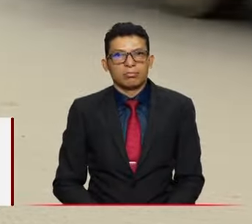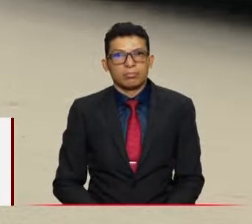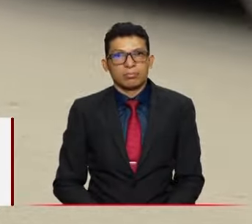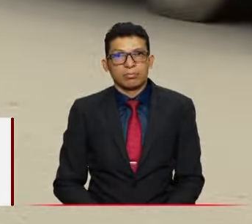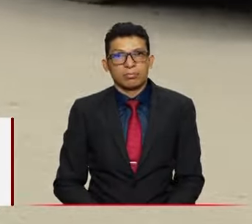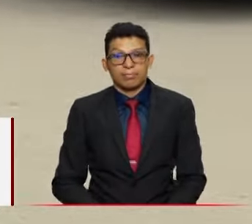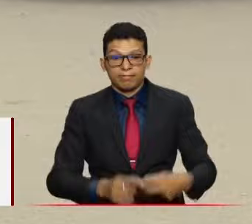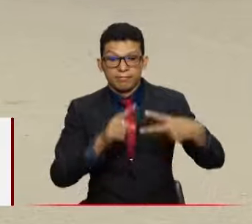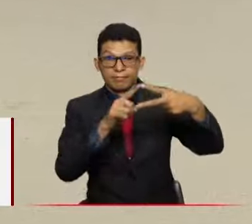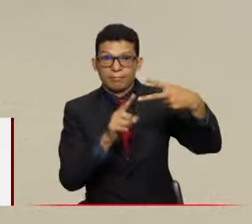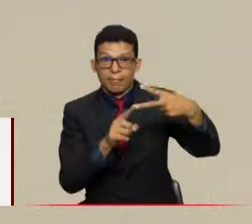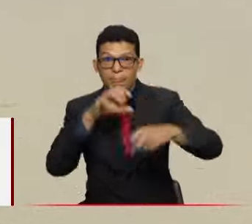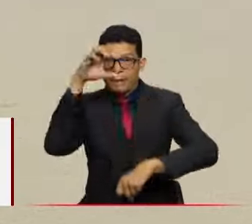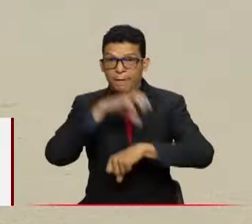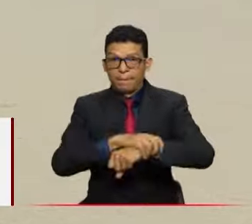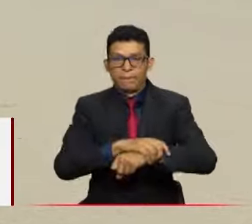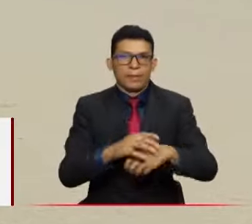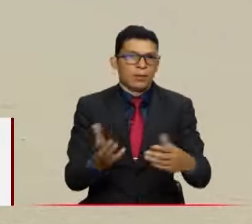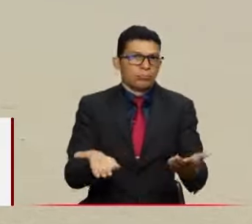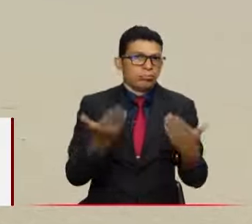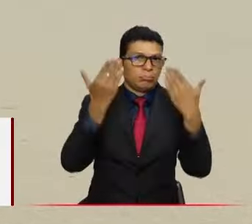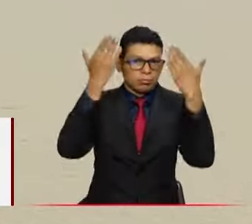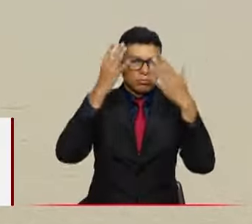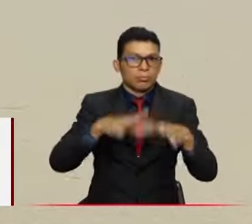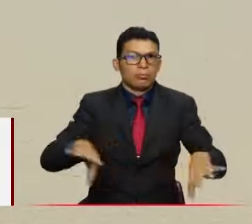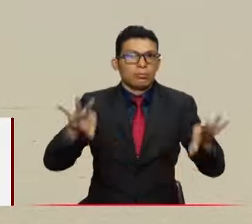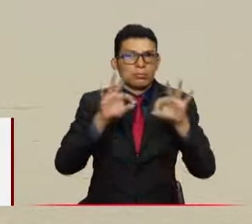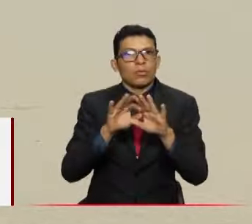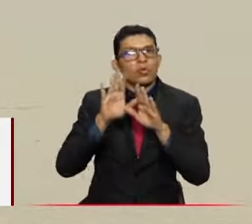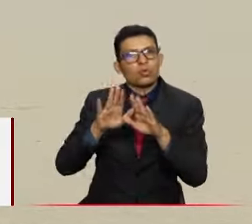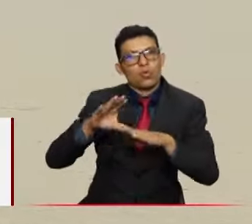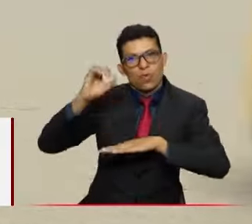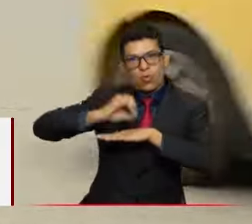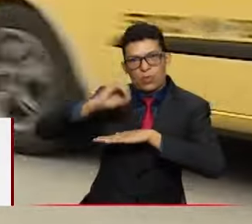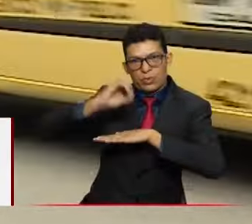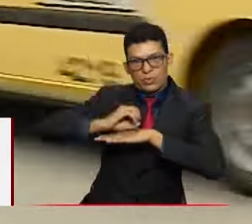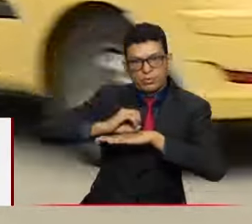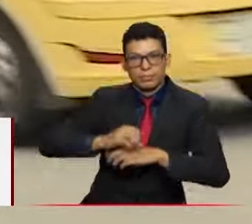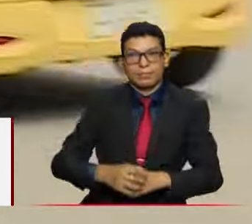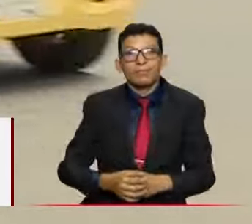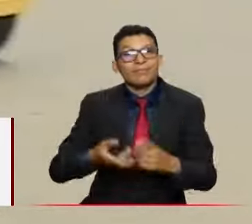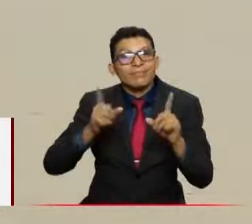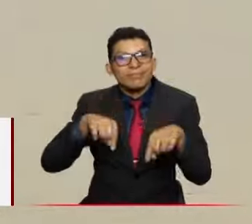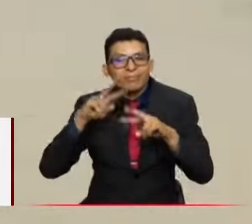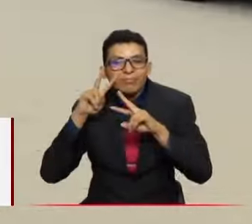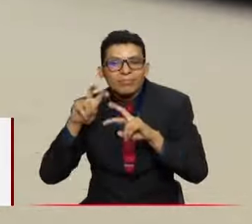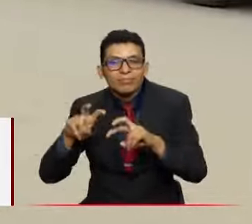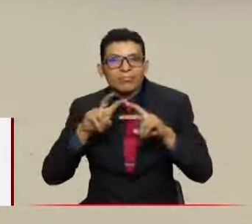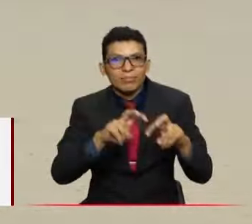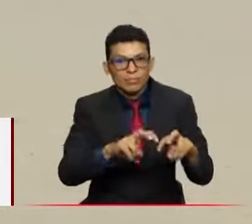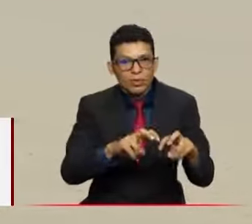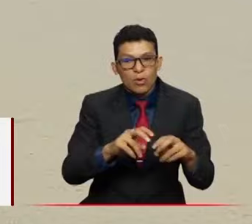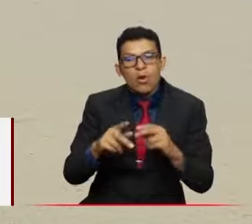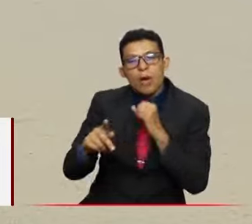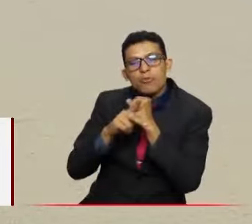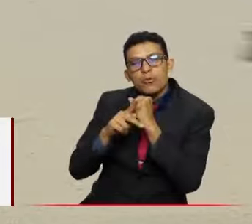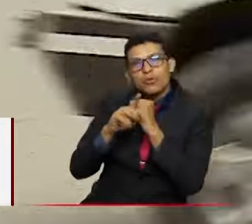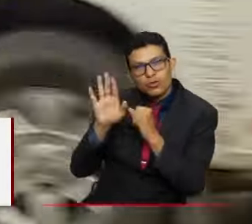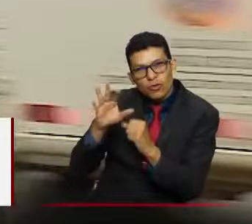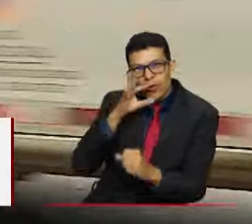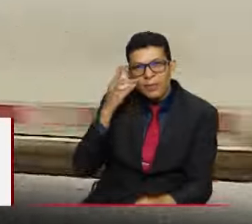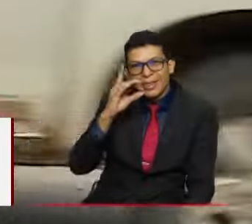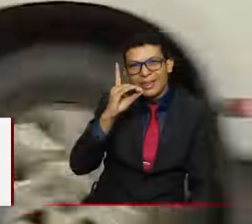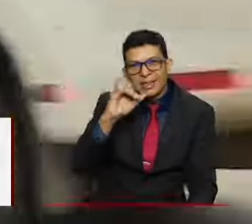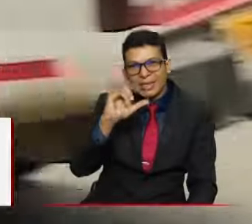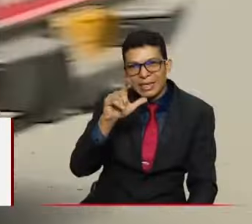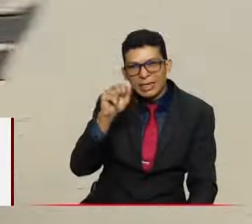Estas dos capturas significan un golpe importante para esta organización. También investigan si alias Dylan tiene